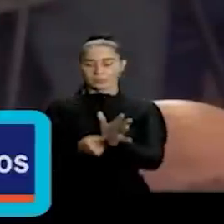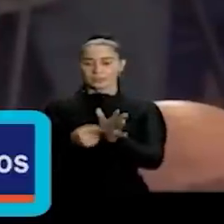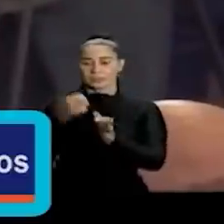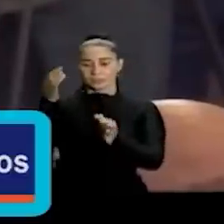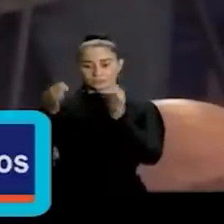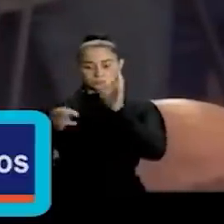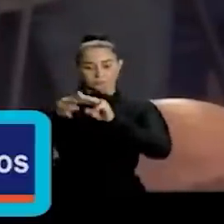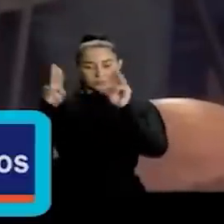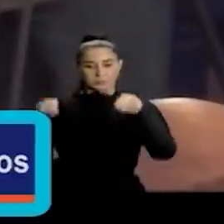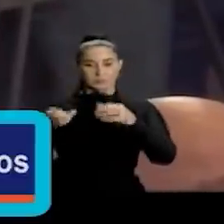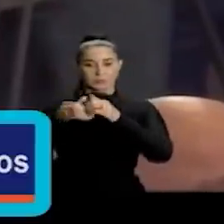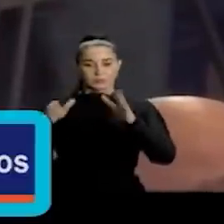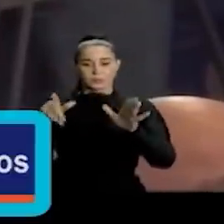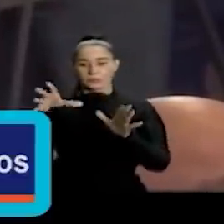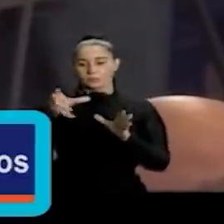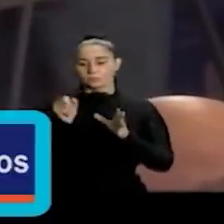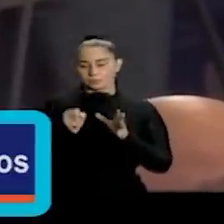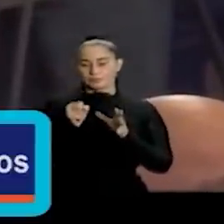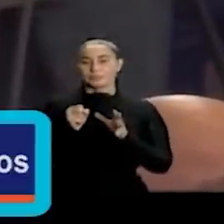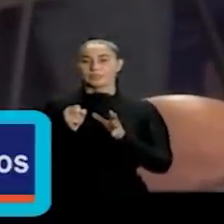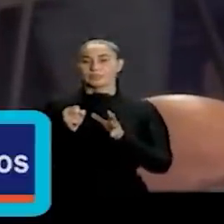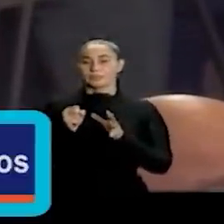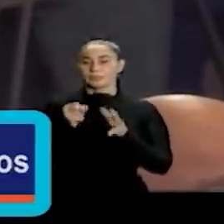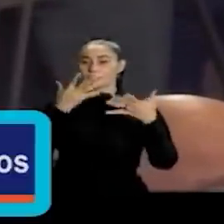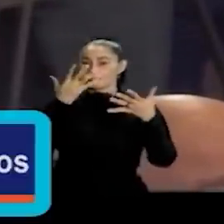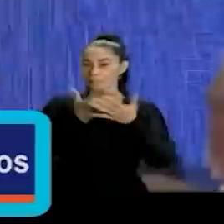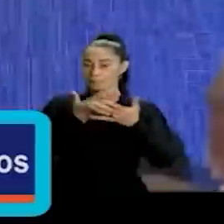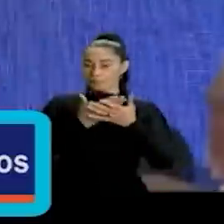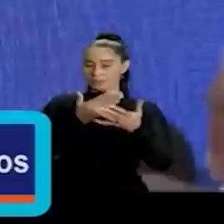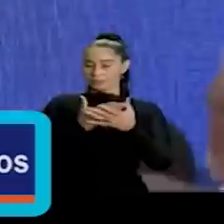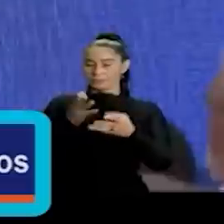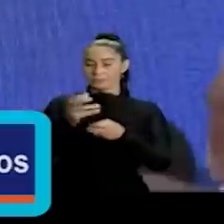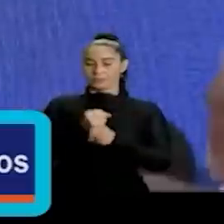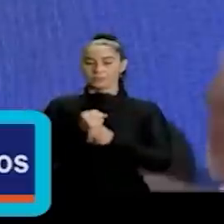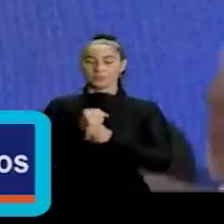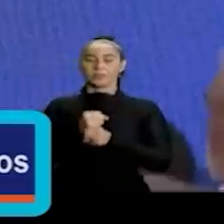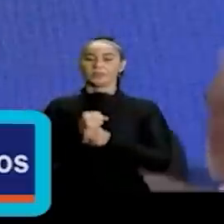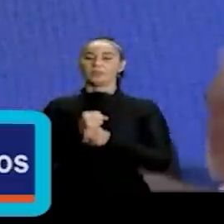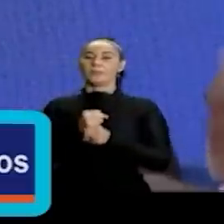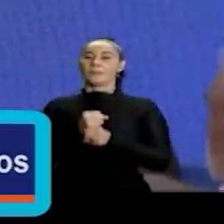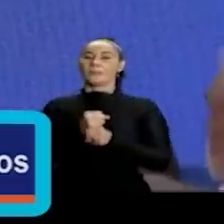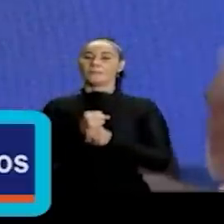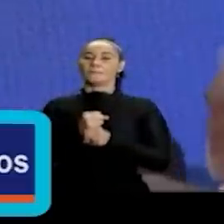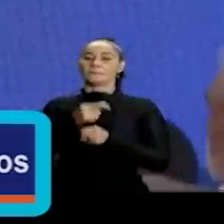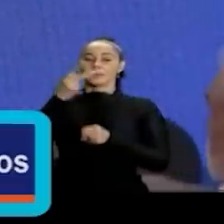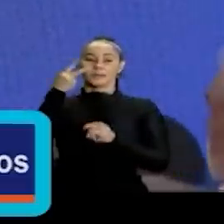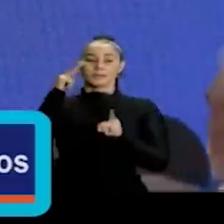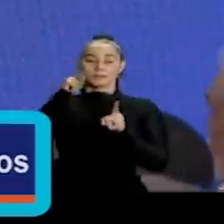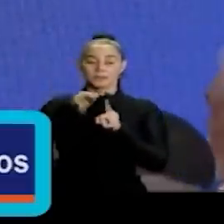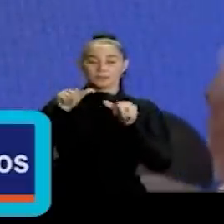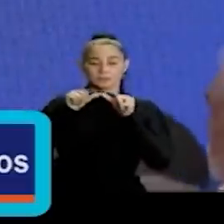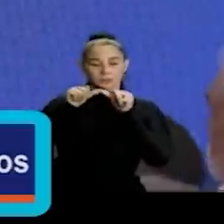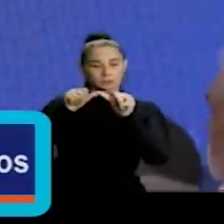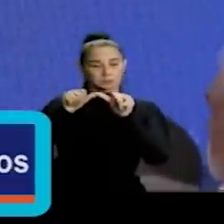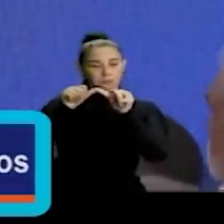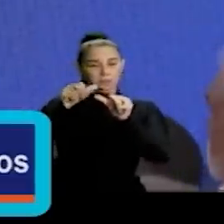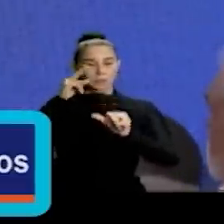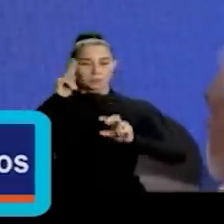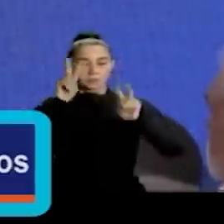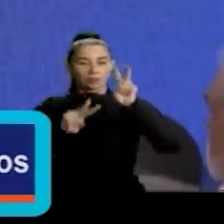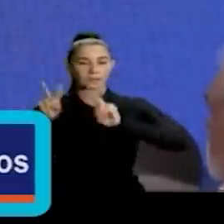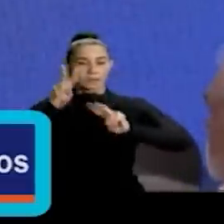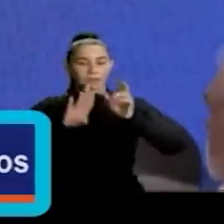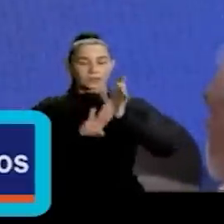ante el Ministerio Público una orden de arresto para apresarlo, y ahí se va a seguir